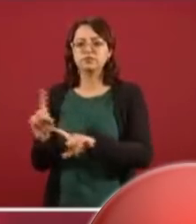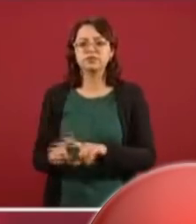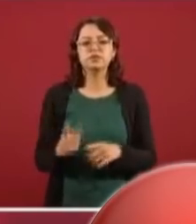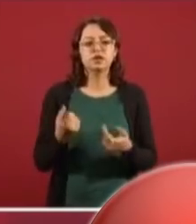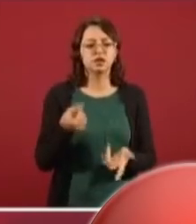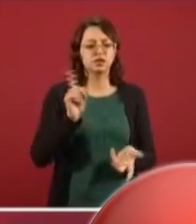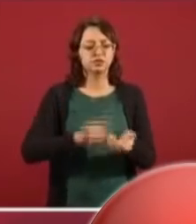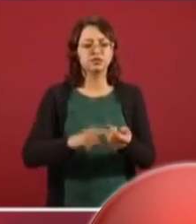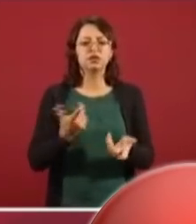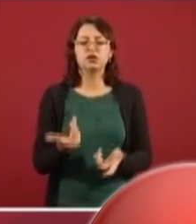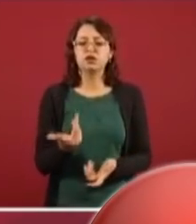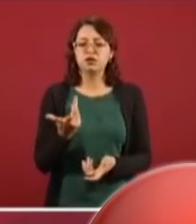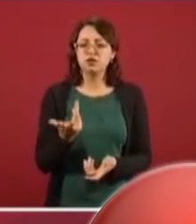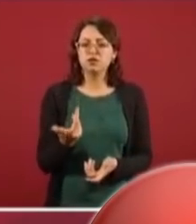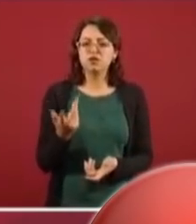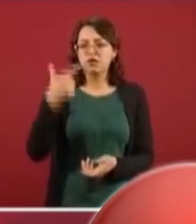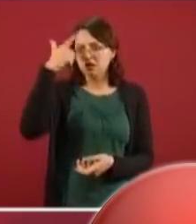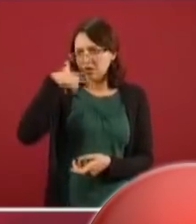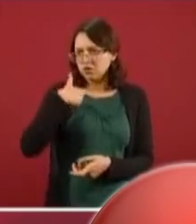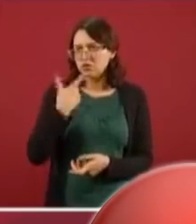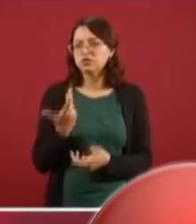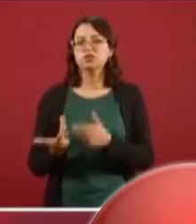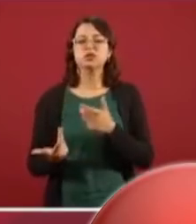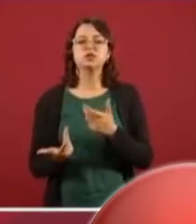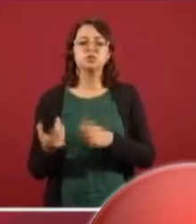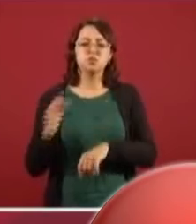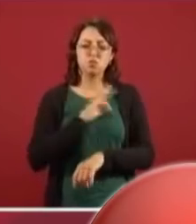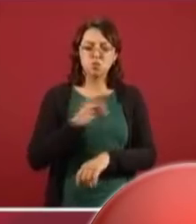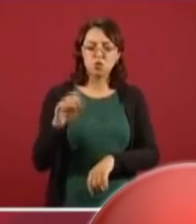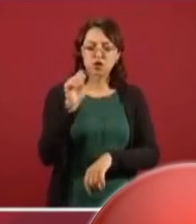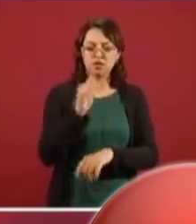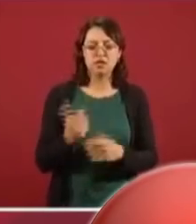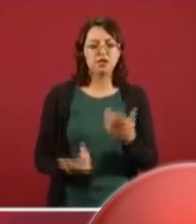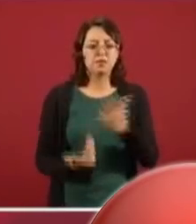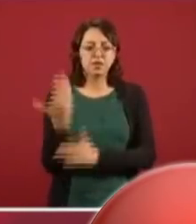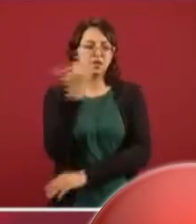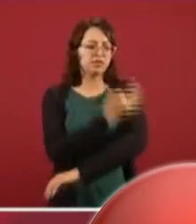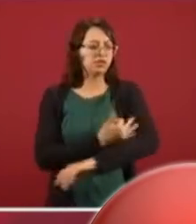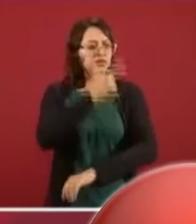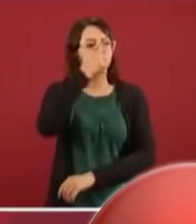opera también en la noche con todos los turnos?